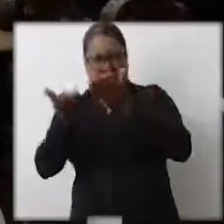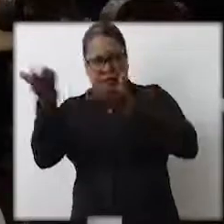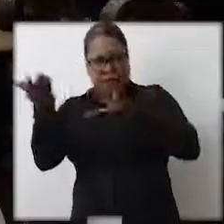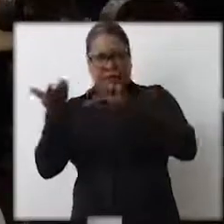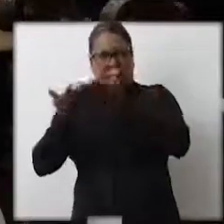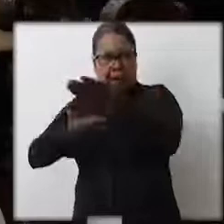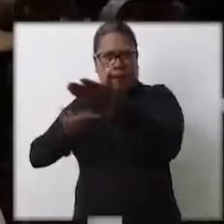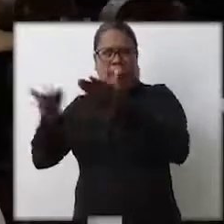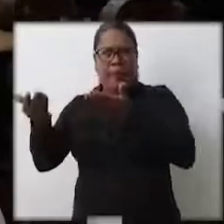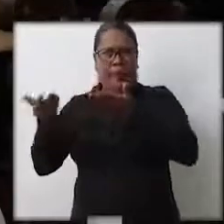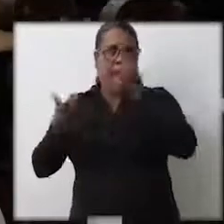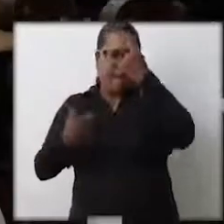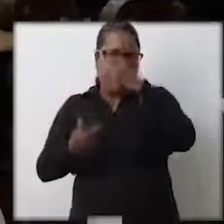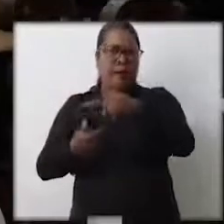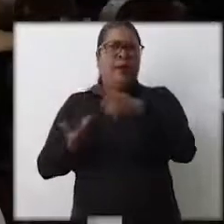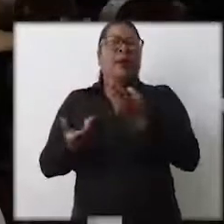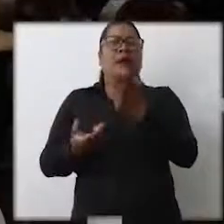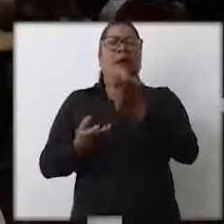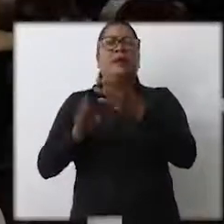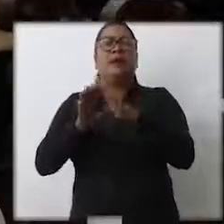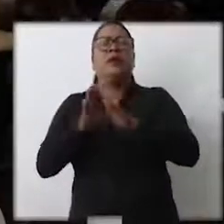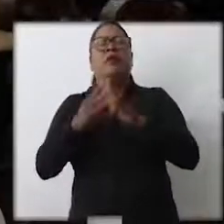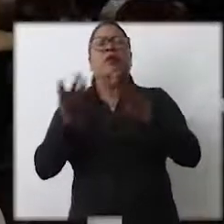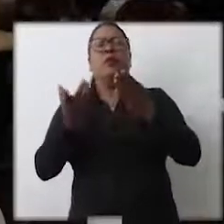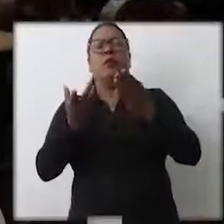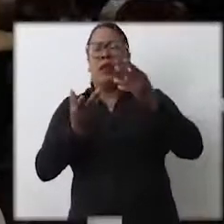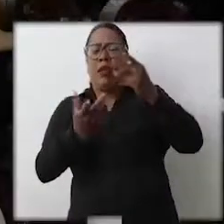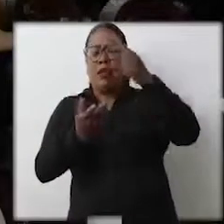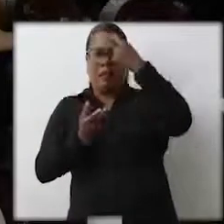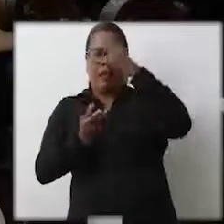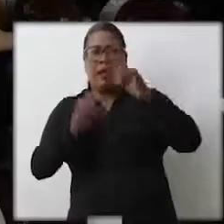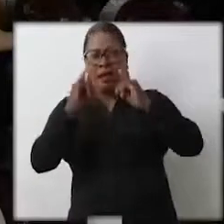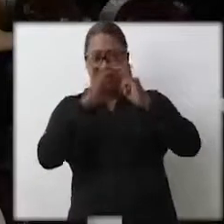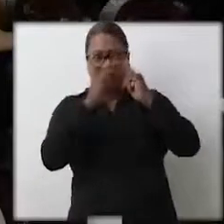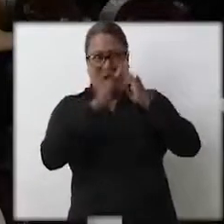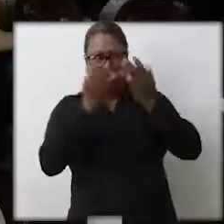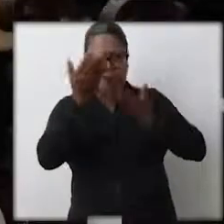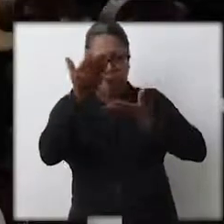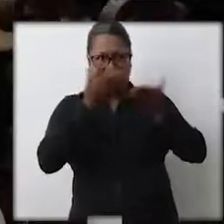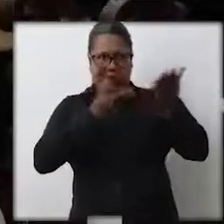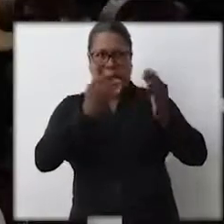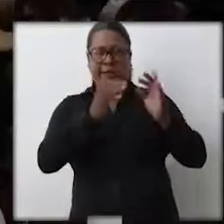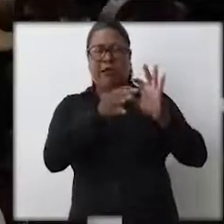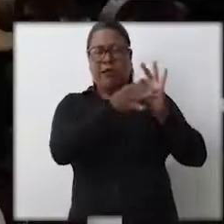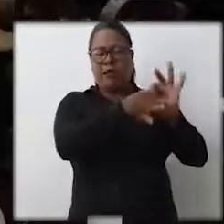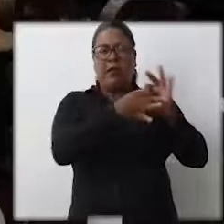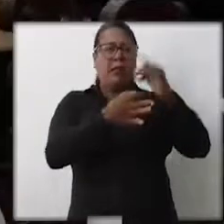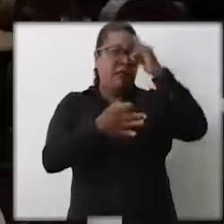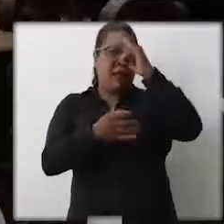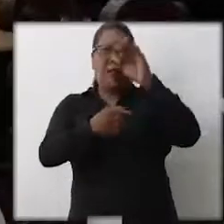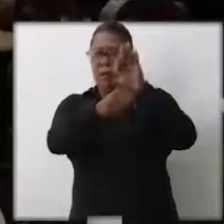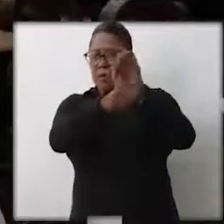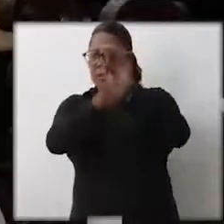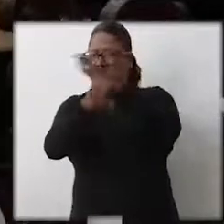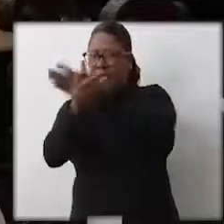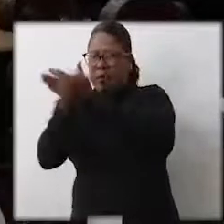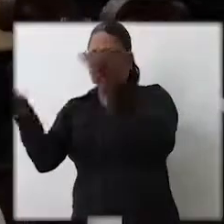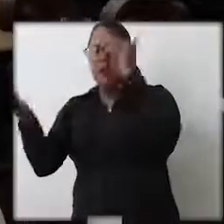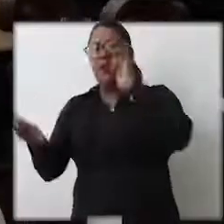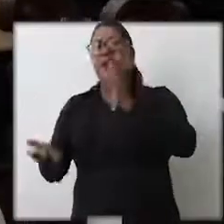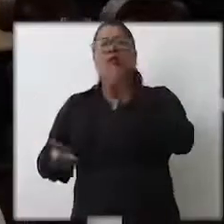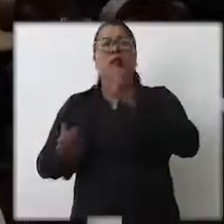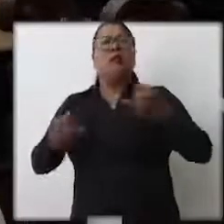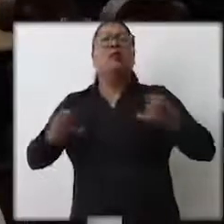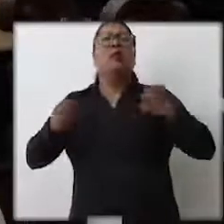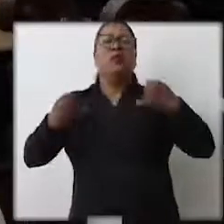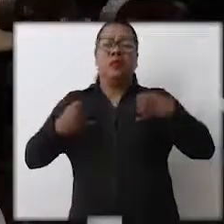motivo, pongo a consideración de este honorable cabildo un punto de acuerdo para que se firme un convenio de colaboración con el